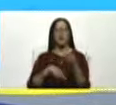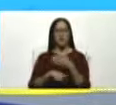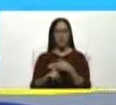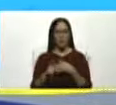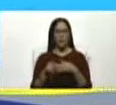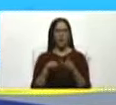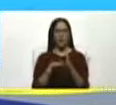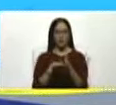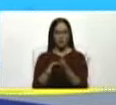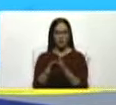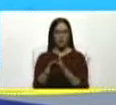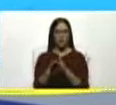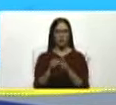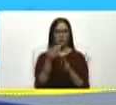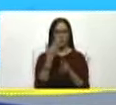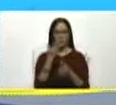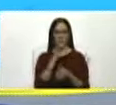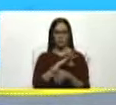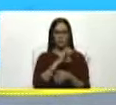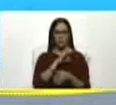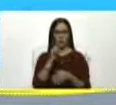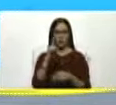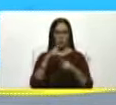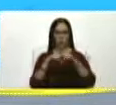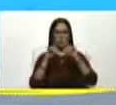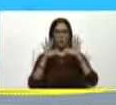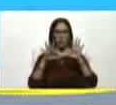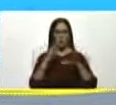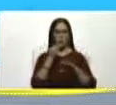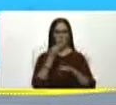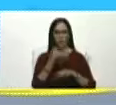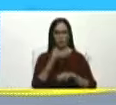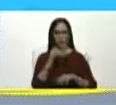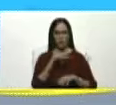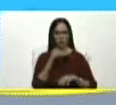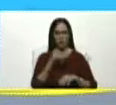frente social con el 1x10 del buen gobierno.